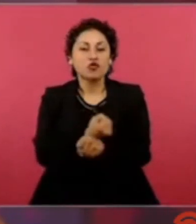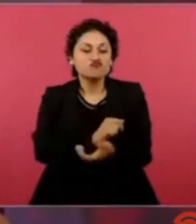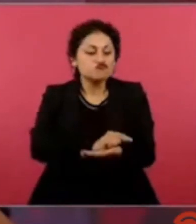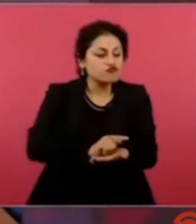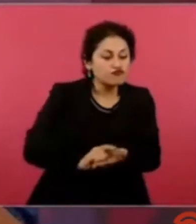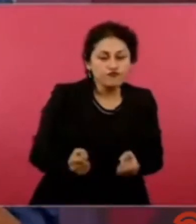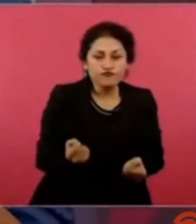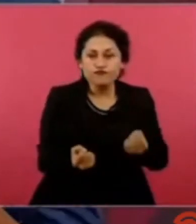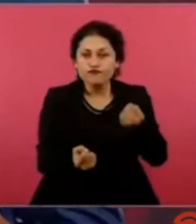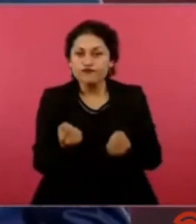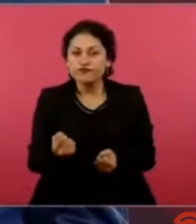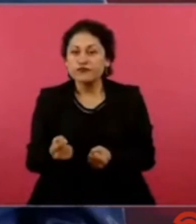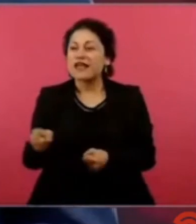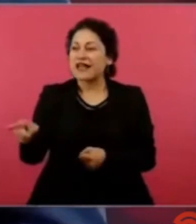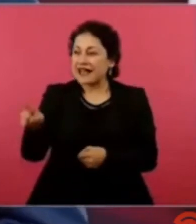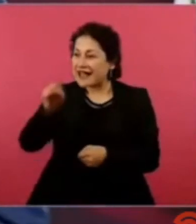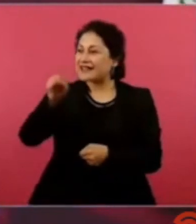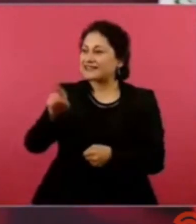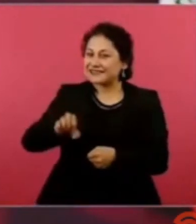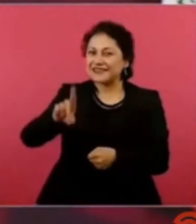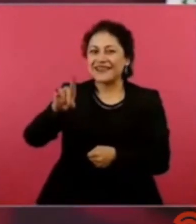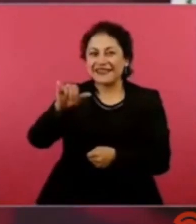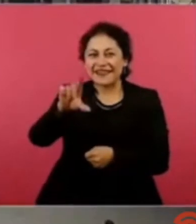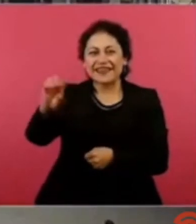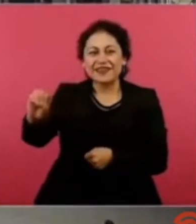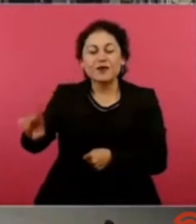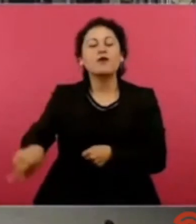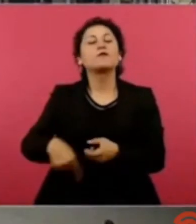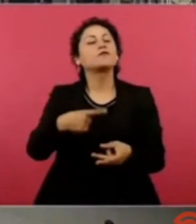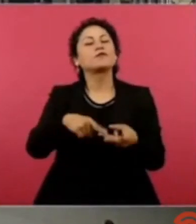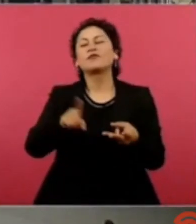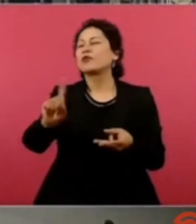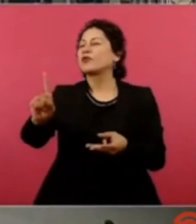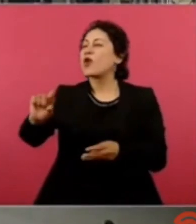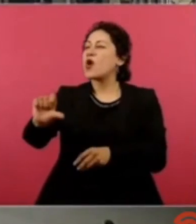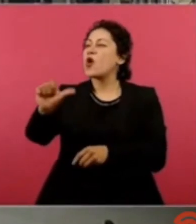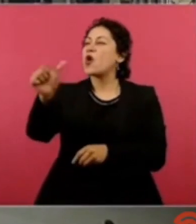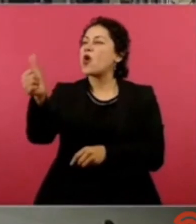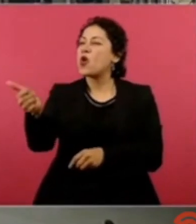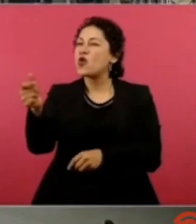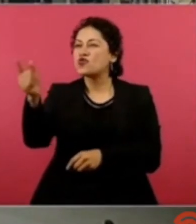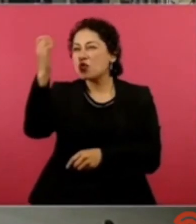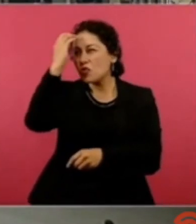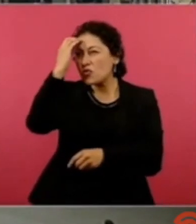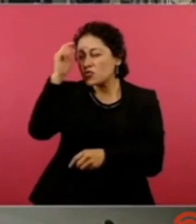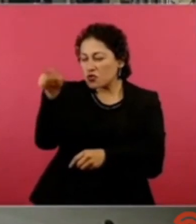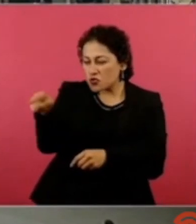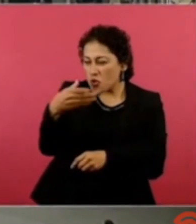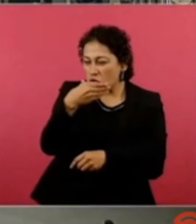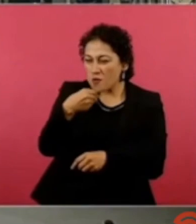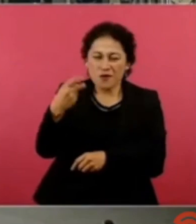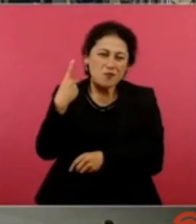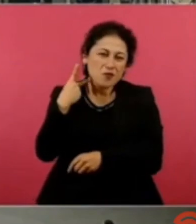pero conozco uno que vendía ¿cómo se llama? Antenas parabólicas.